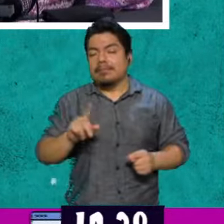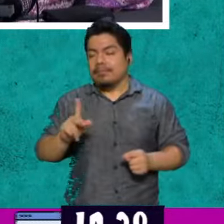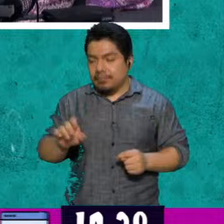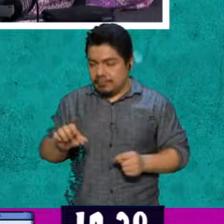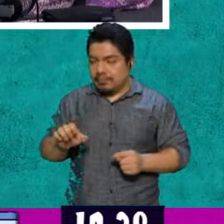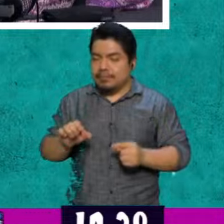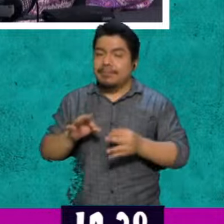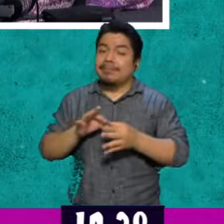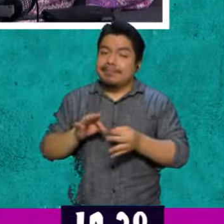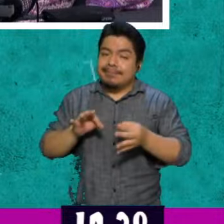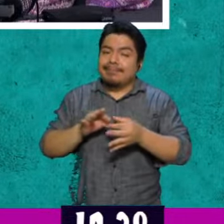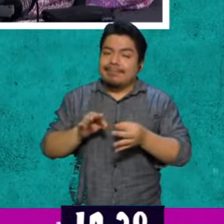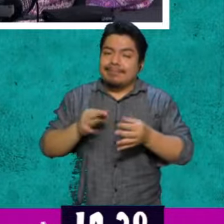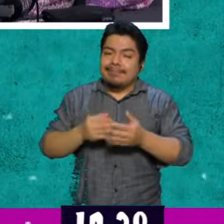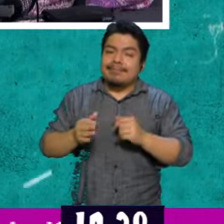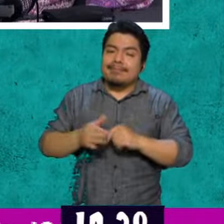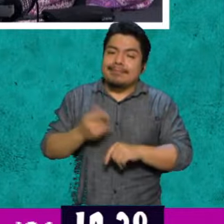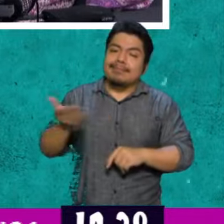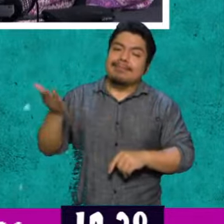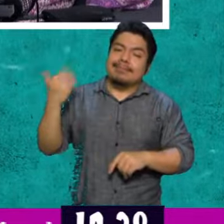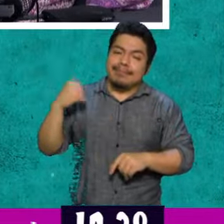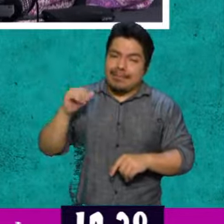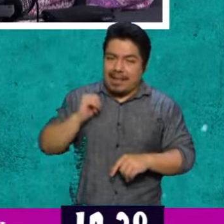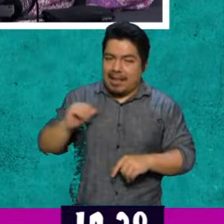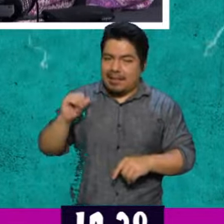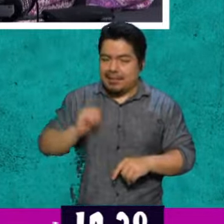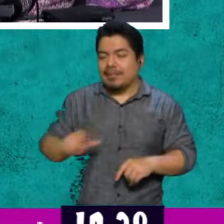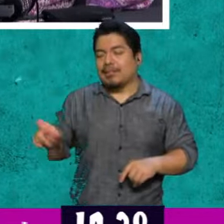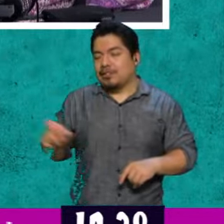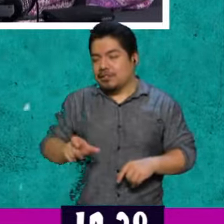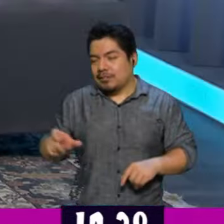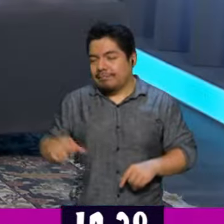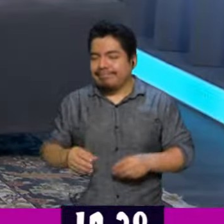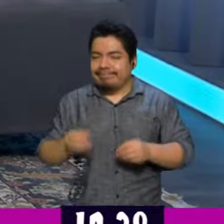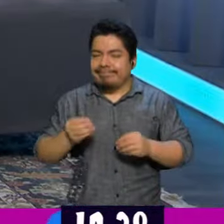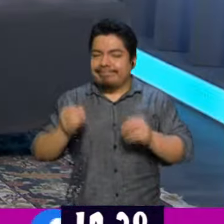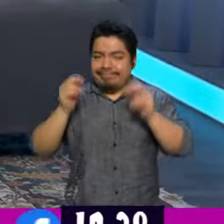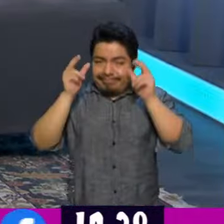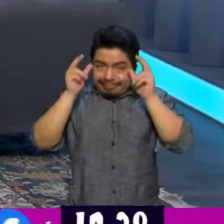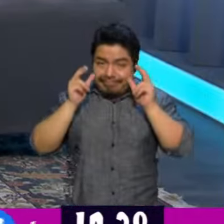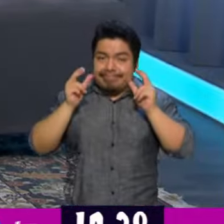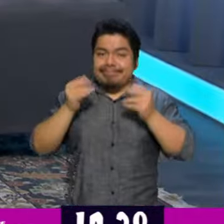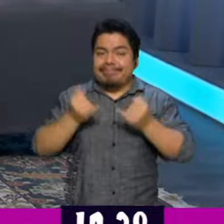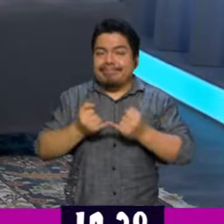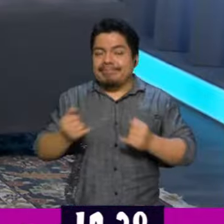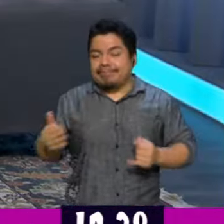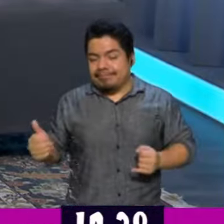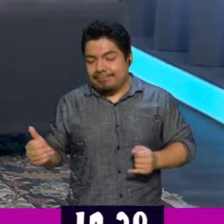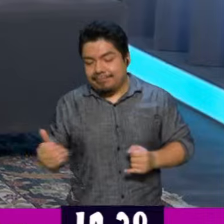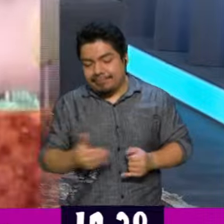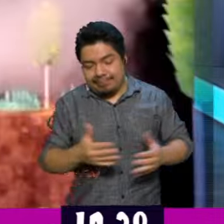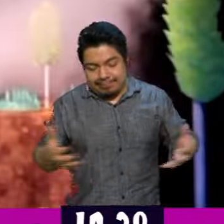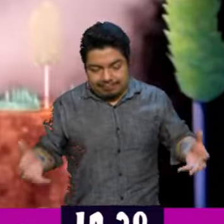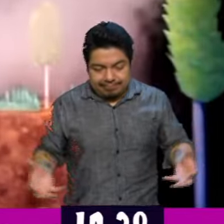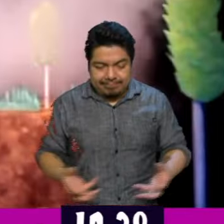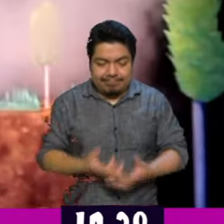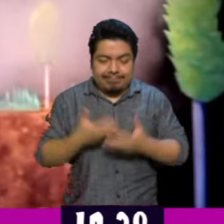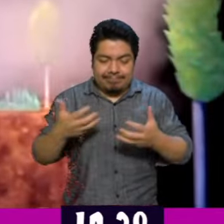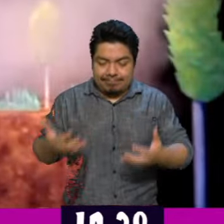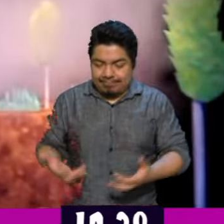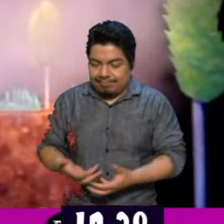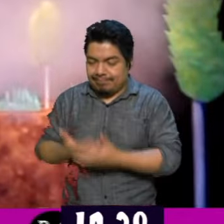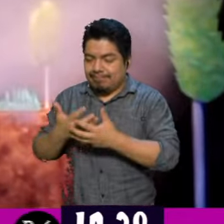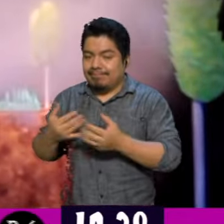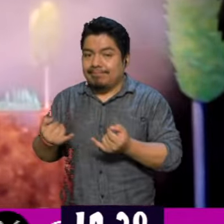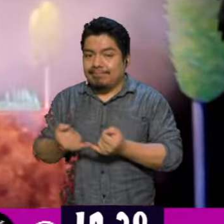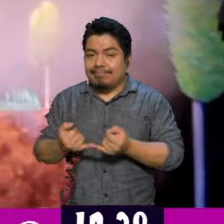le va contando cómo era antes Xochimilco, cuando había un montón de ajolotes, cuando incluso los pescaban en redes, que incluso también los